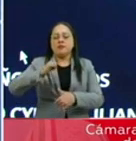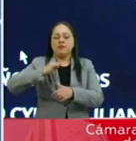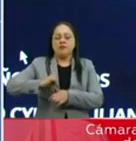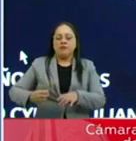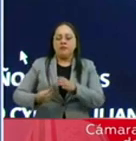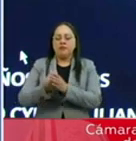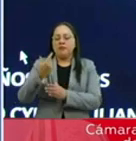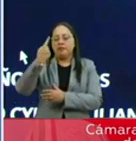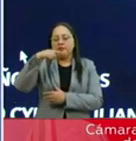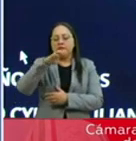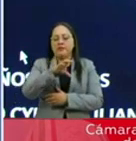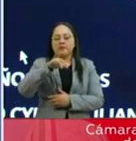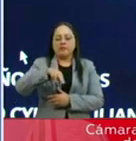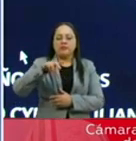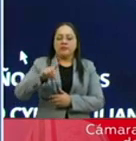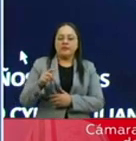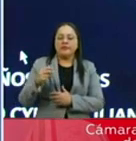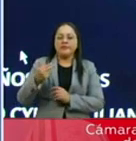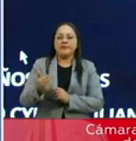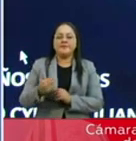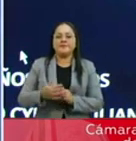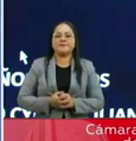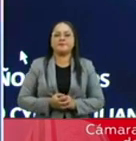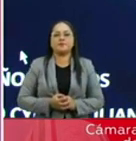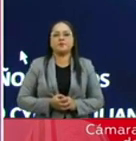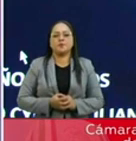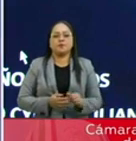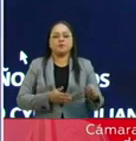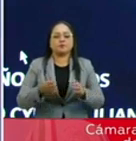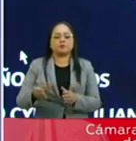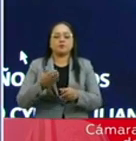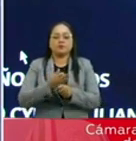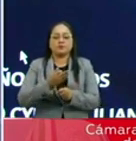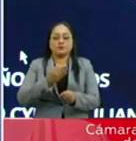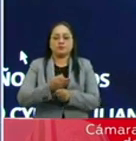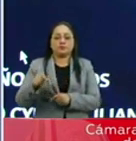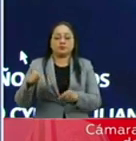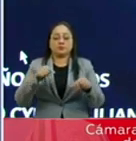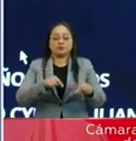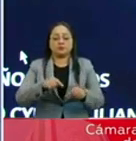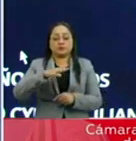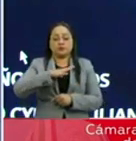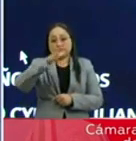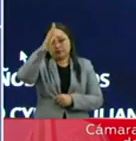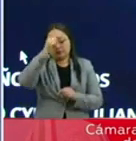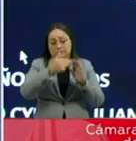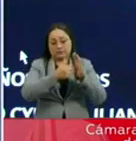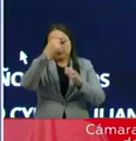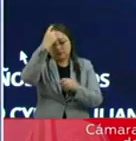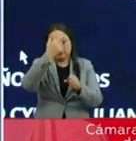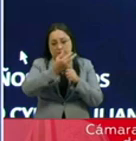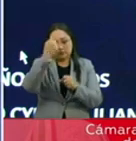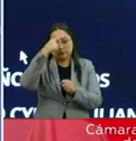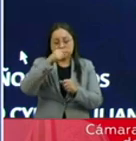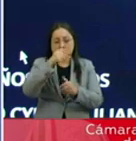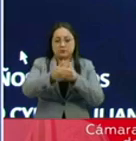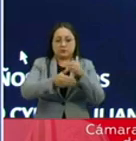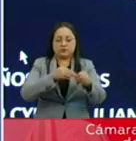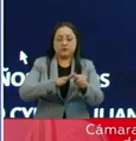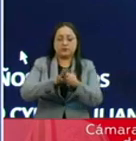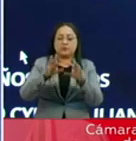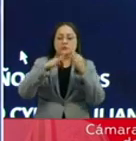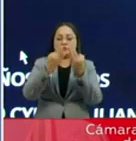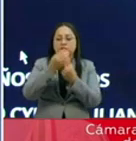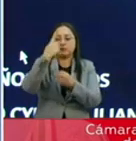Paco incluso sabemos más de la cndh por los escándalos laborales de cómo han corrido a más de 800 funcionarios